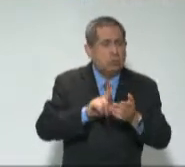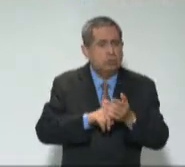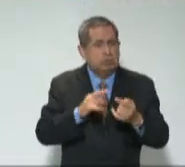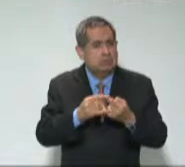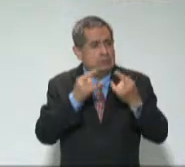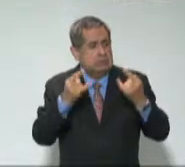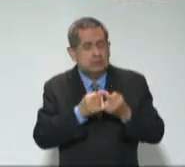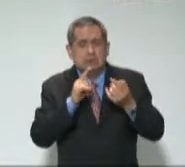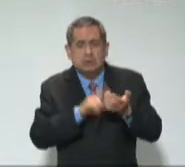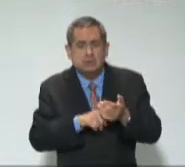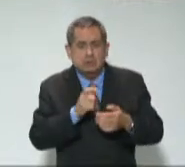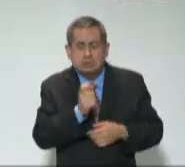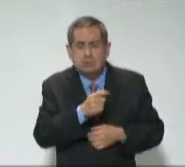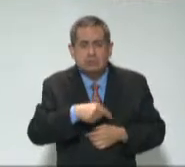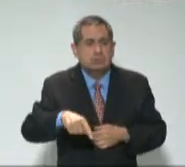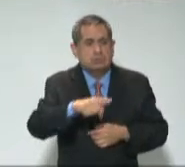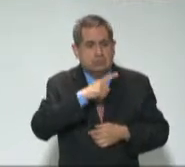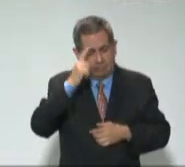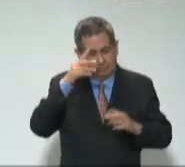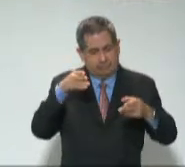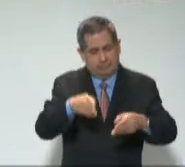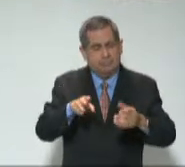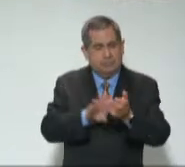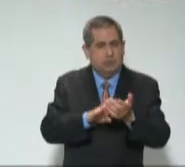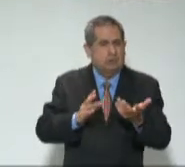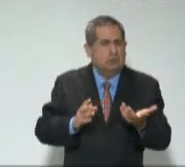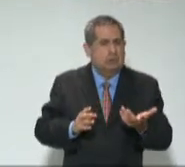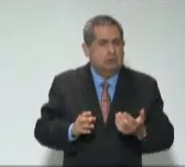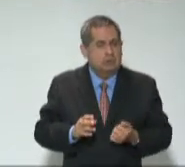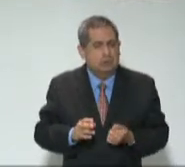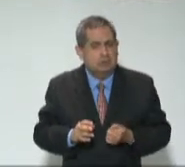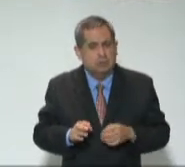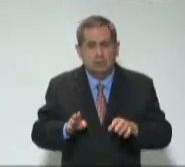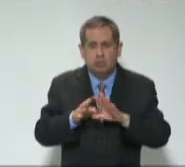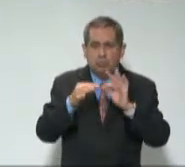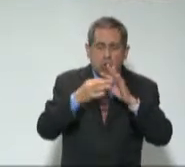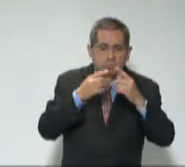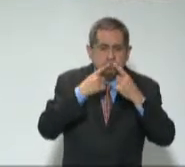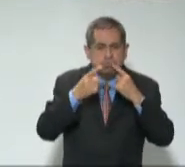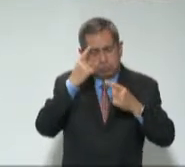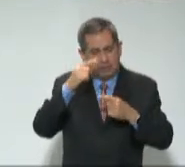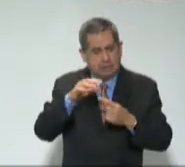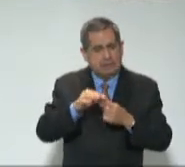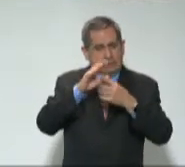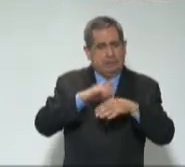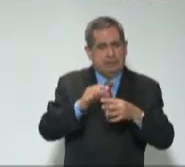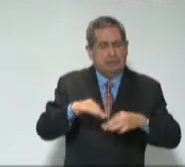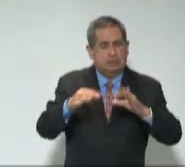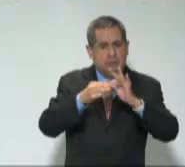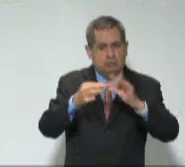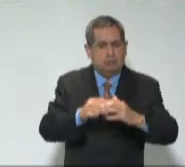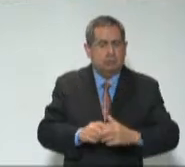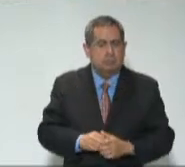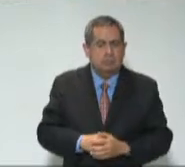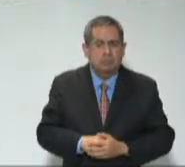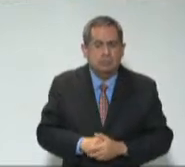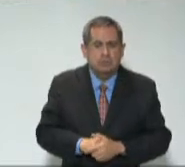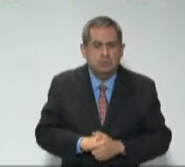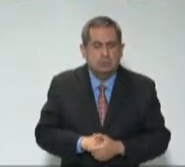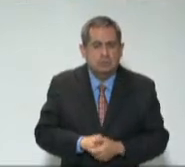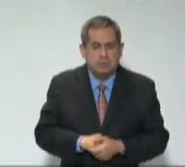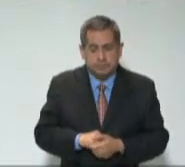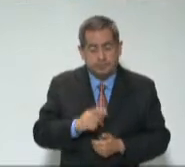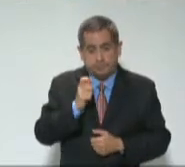desinversión en el en el sector Pues de los que no no tendría tiempo aquí para destacar sin embargo eh eso